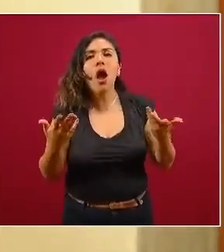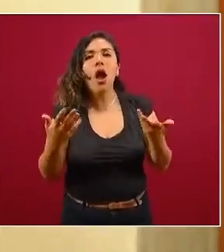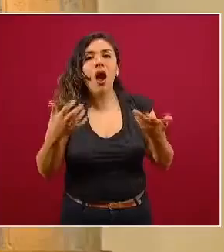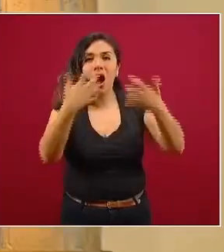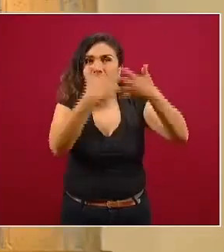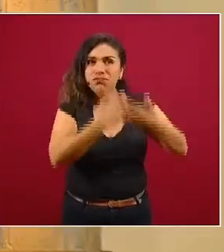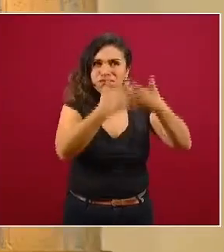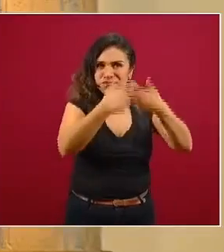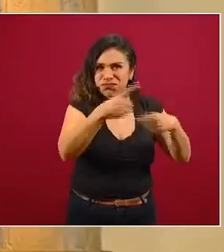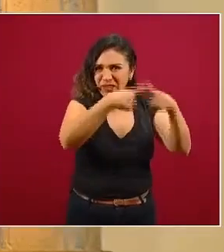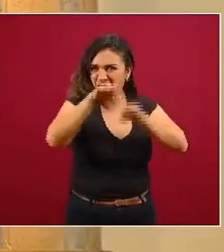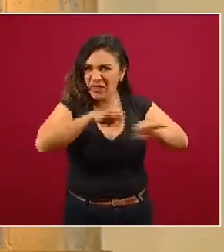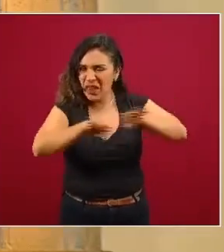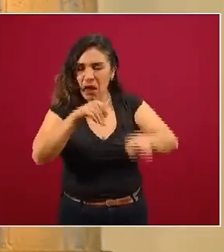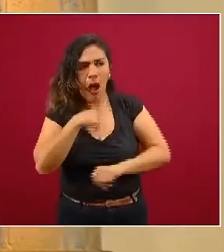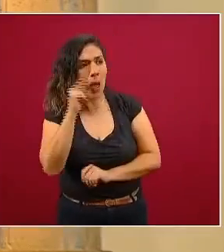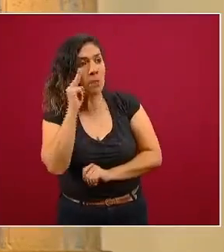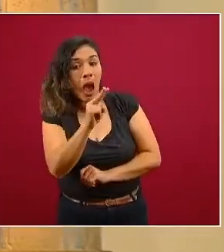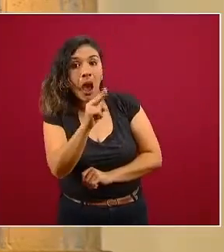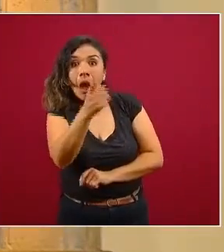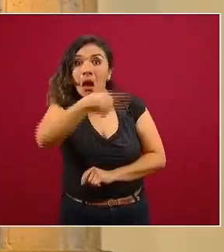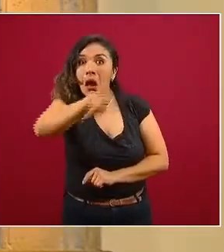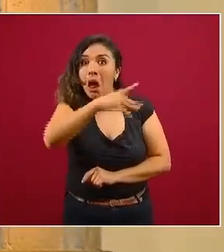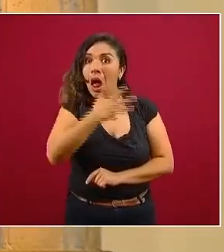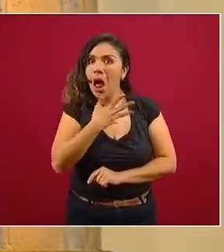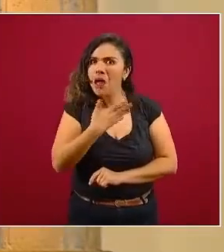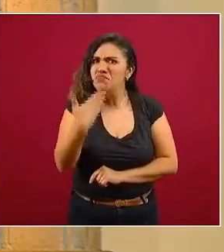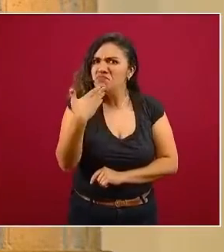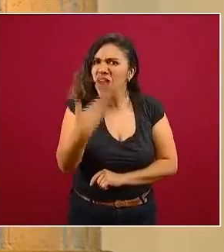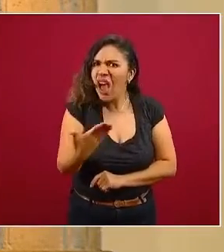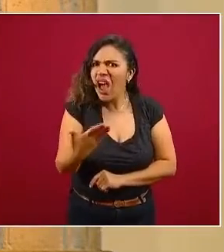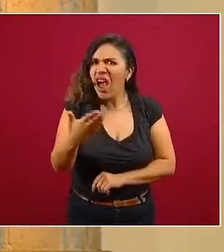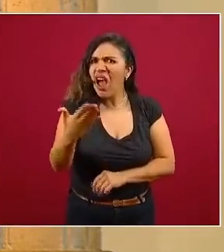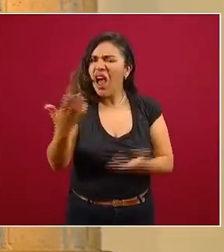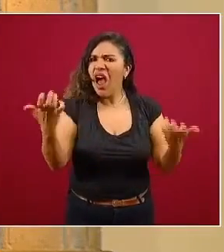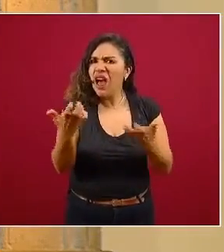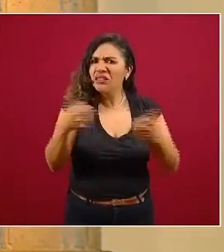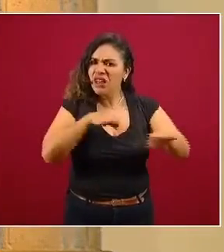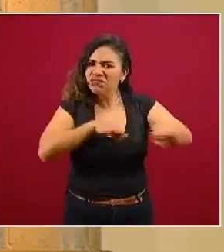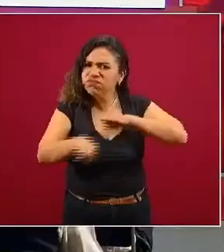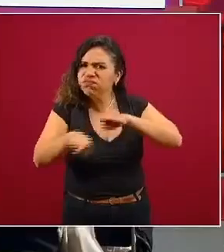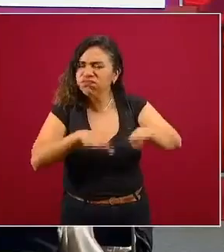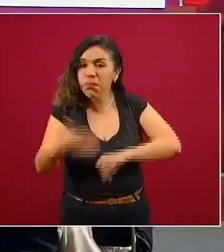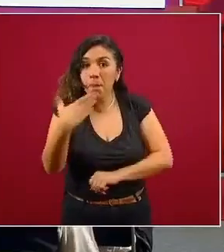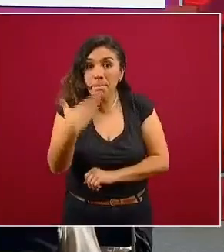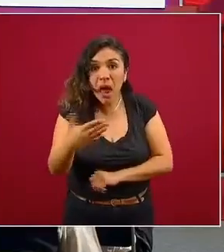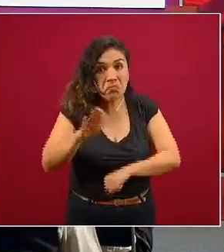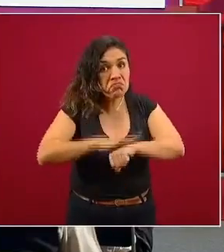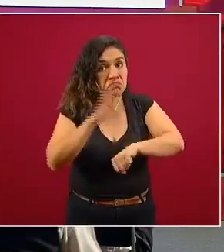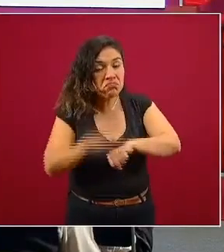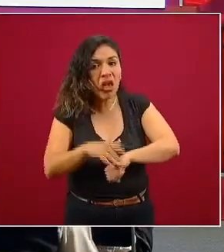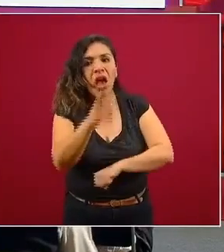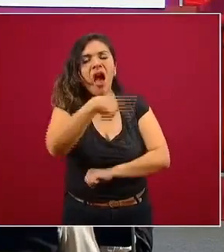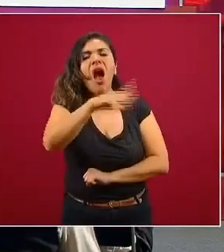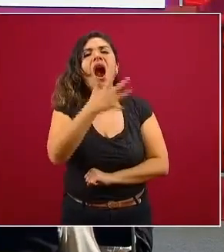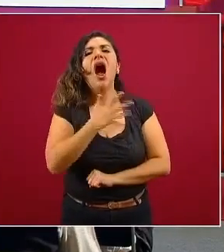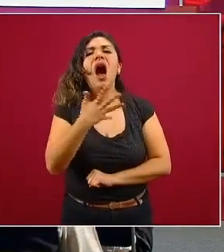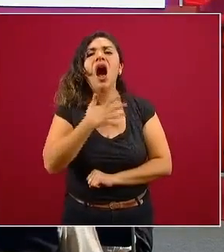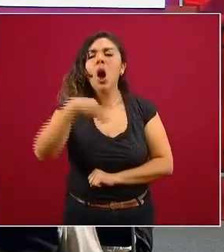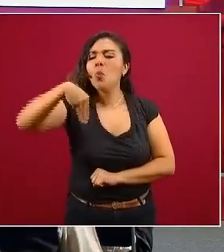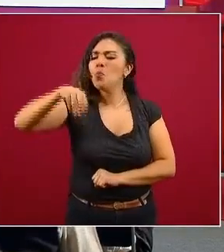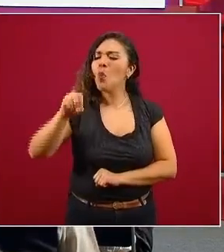la industria. Vimos que los que tenían un muy buen desempeño tenían lo que ellos